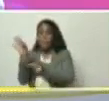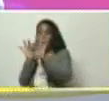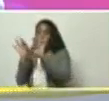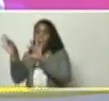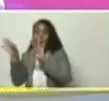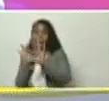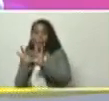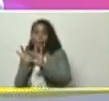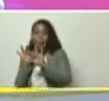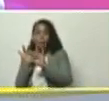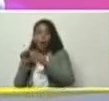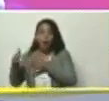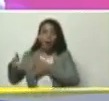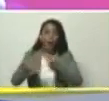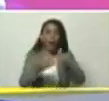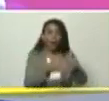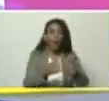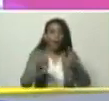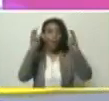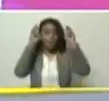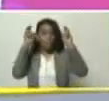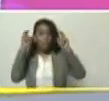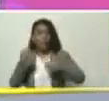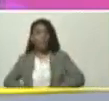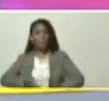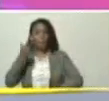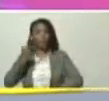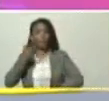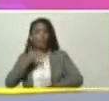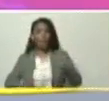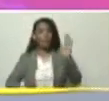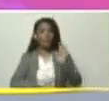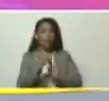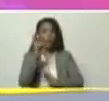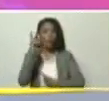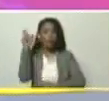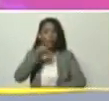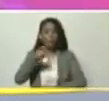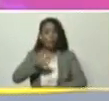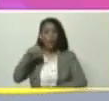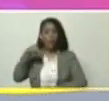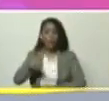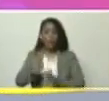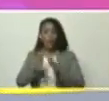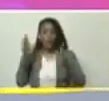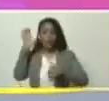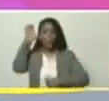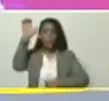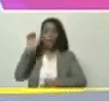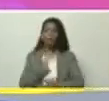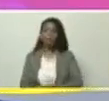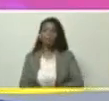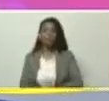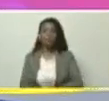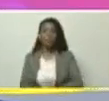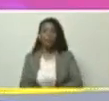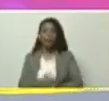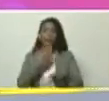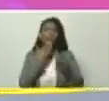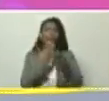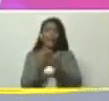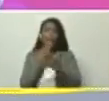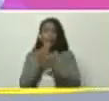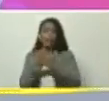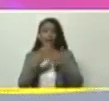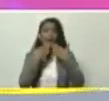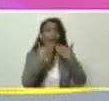las carreras en las áreas priorizadas para el desarrollo y la grandeza de la nación. Es decir, muchas gracias, hay que darle las